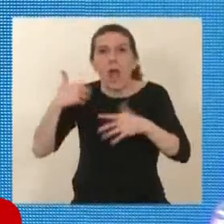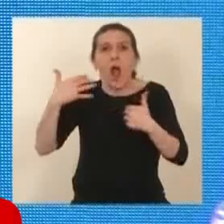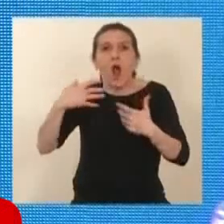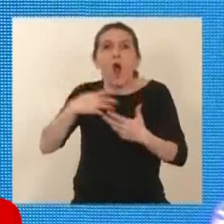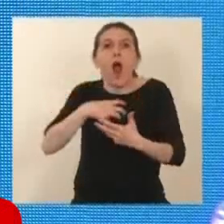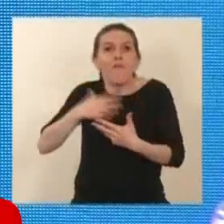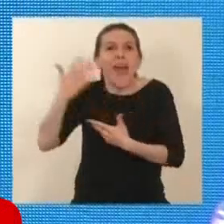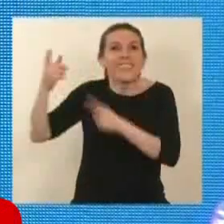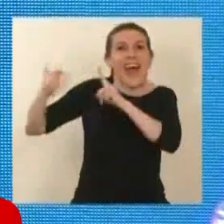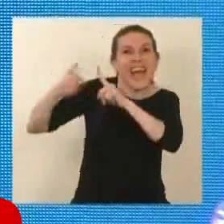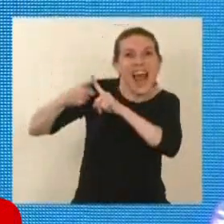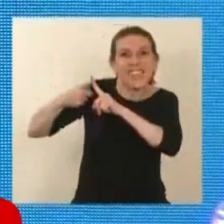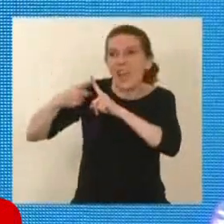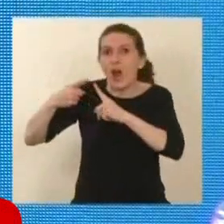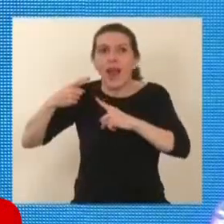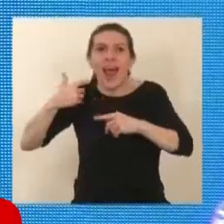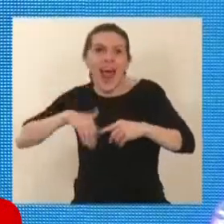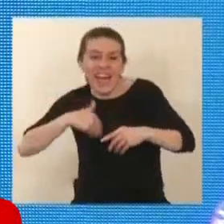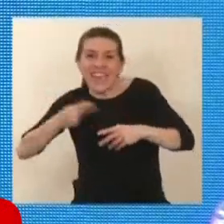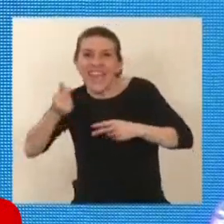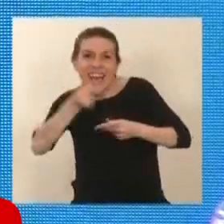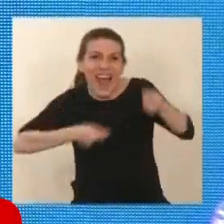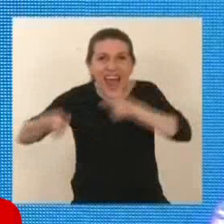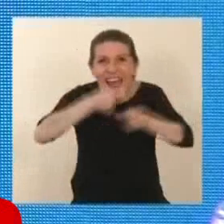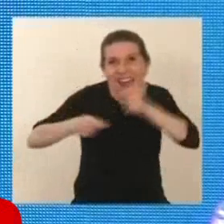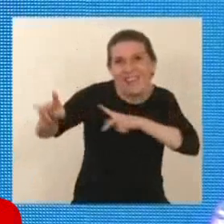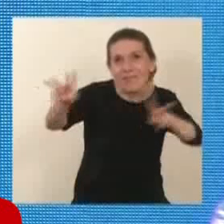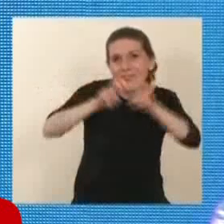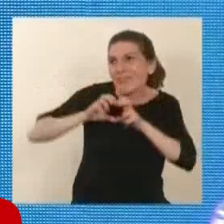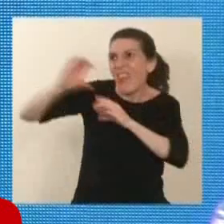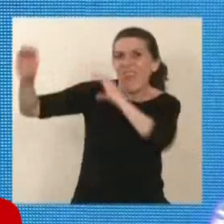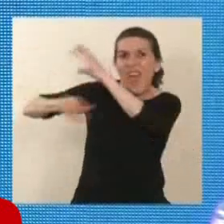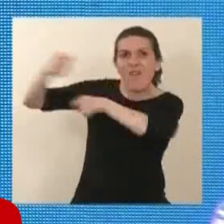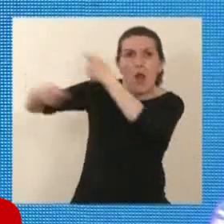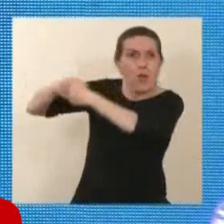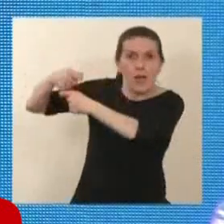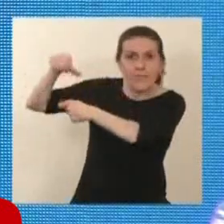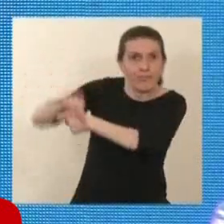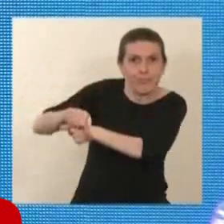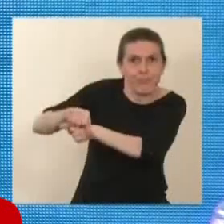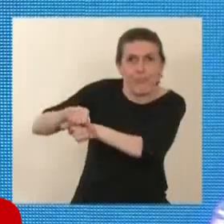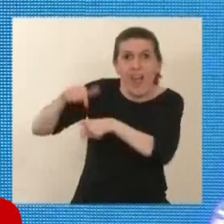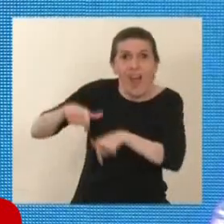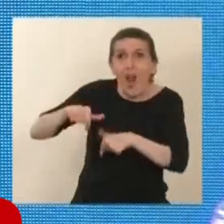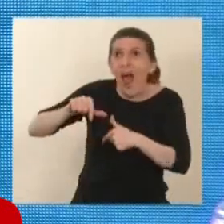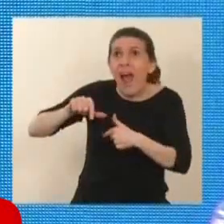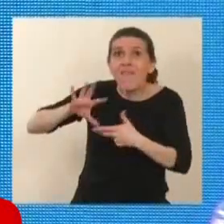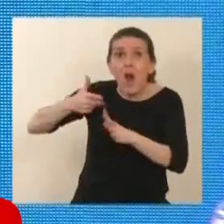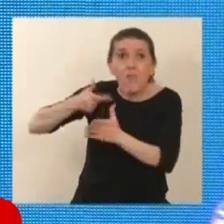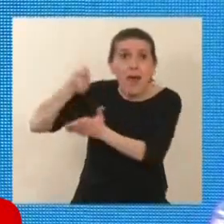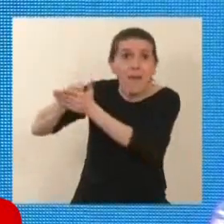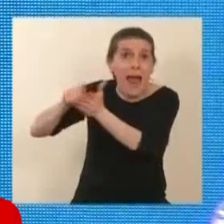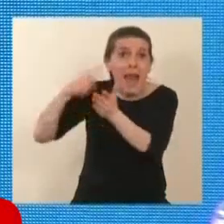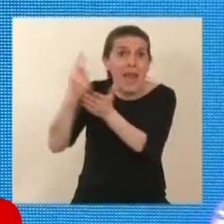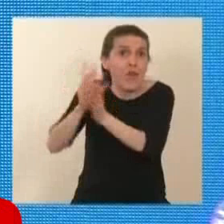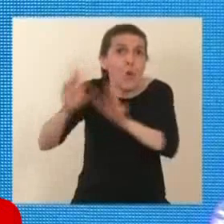positivo. Argentina no pudo acceder al mercado de crédito para pagarle al Fondo Monetario Internacional y hoy no hay cómo pagarle al Fondo Monetario Internacional. Así que